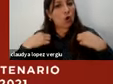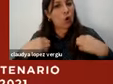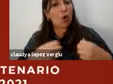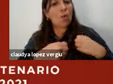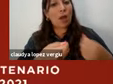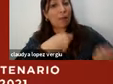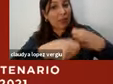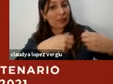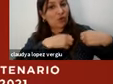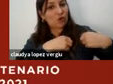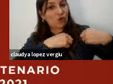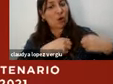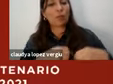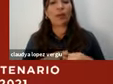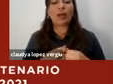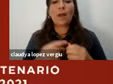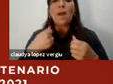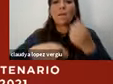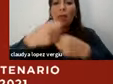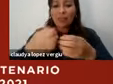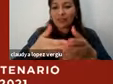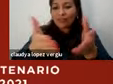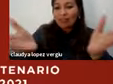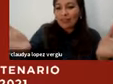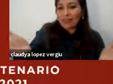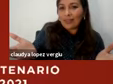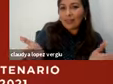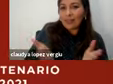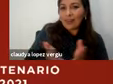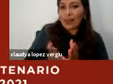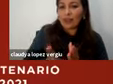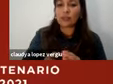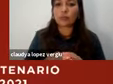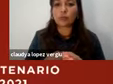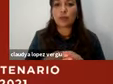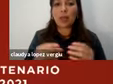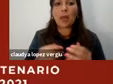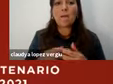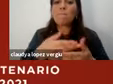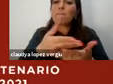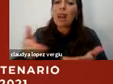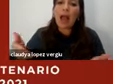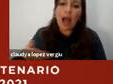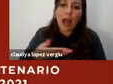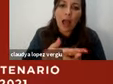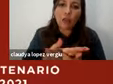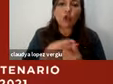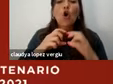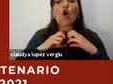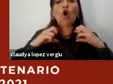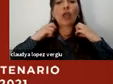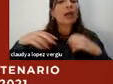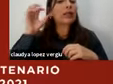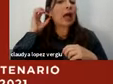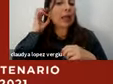de trajes, de tinajas elaborado con greda, ¿no? Y de platos, por ejemplo, de collares, de aretes,